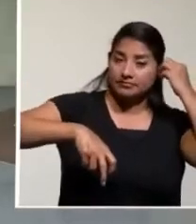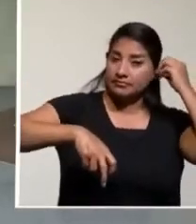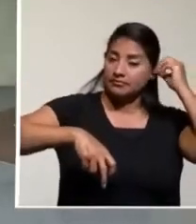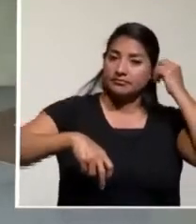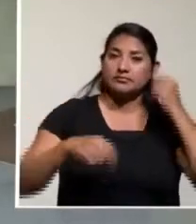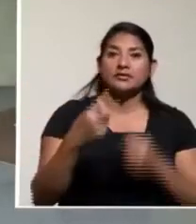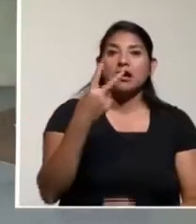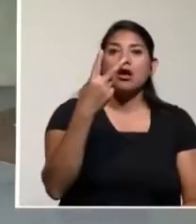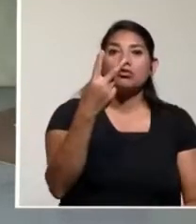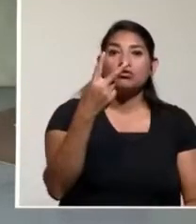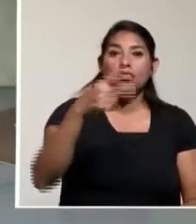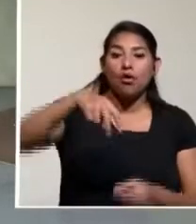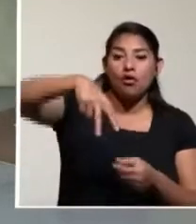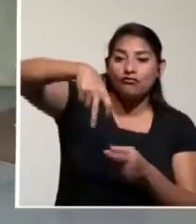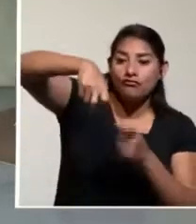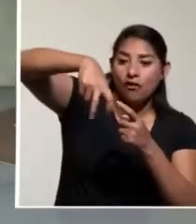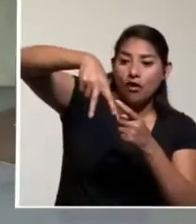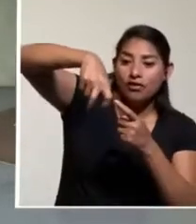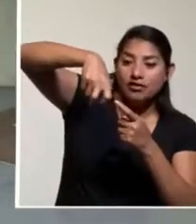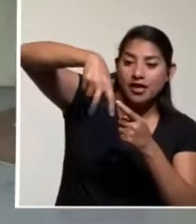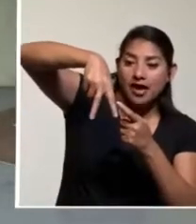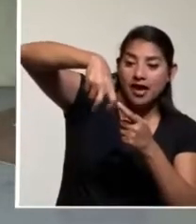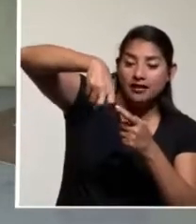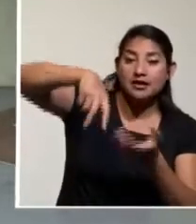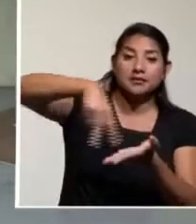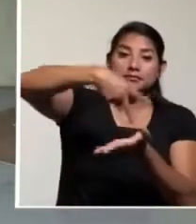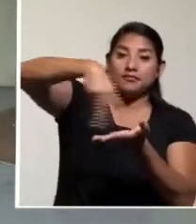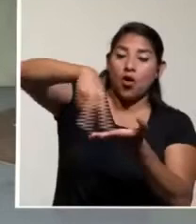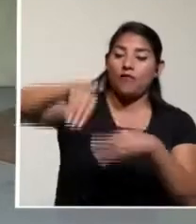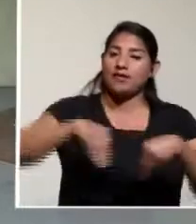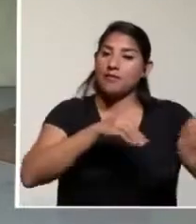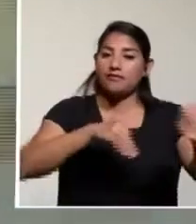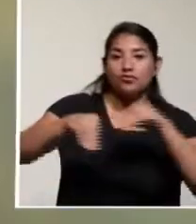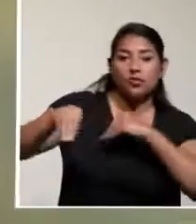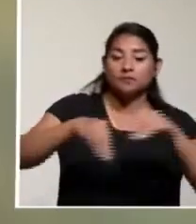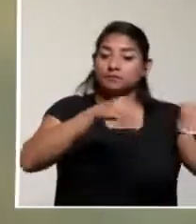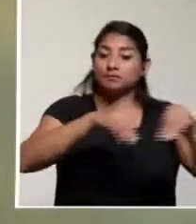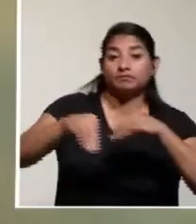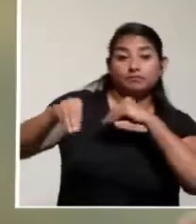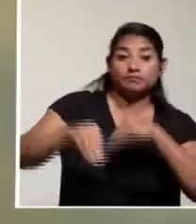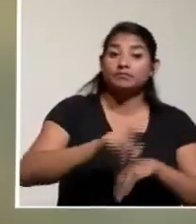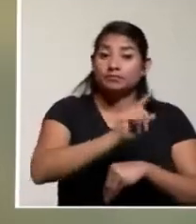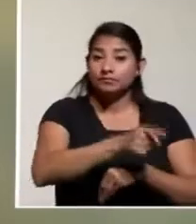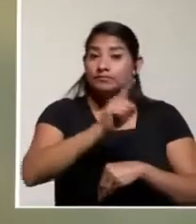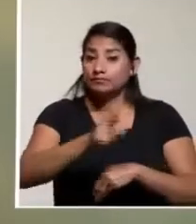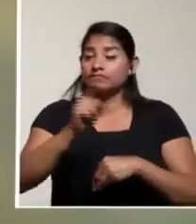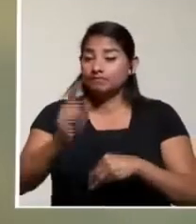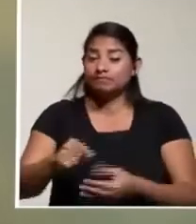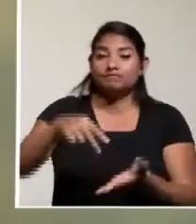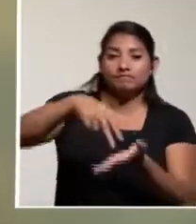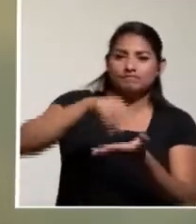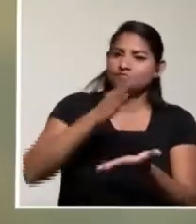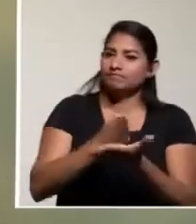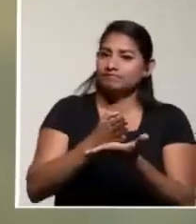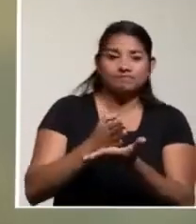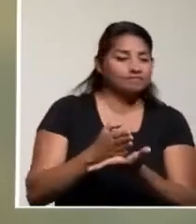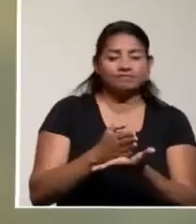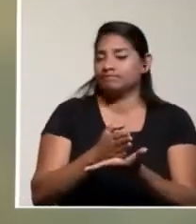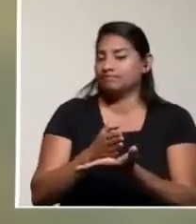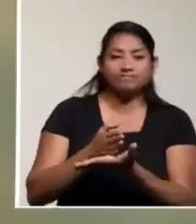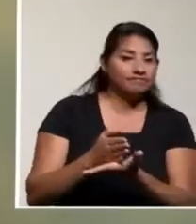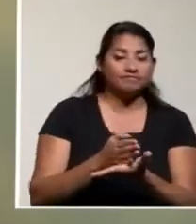¡Dos rodillas! Este es el baile del movimiento, donde no puedes quedarte